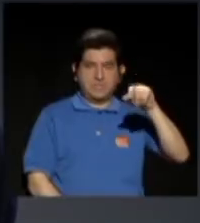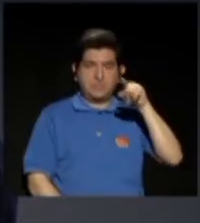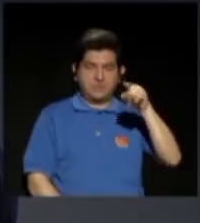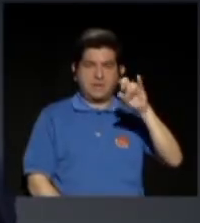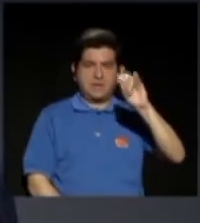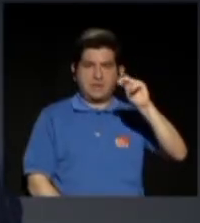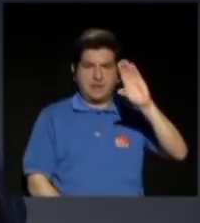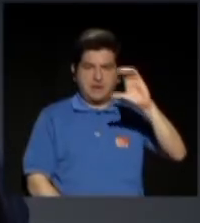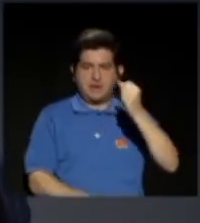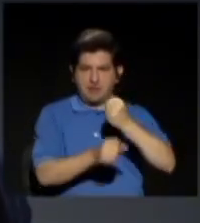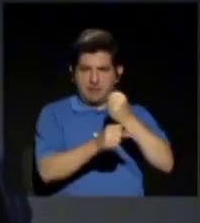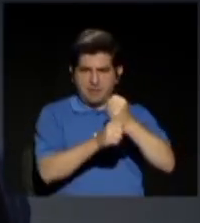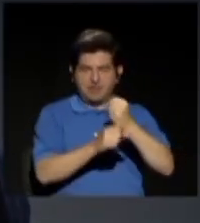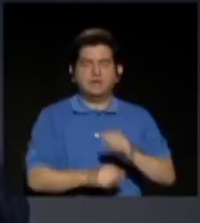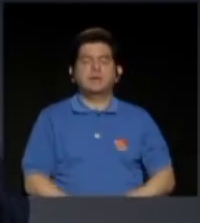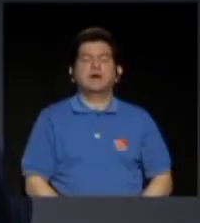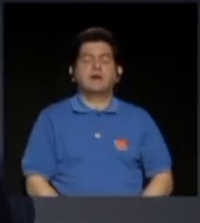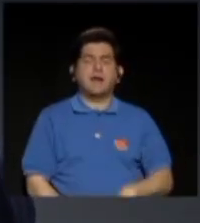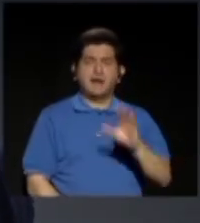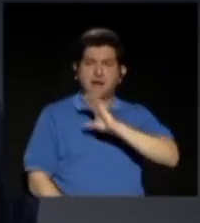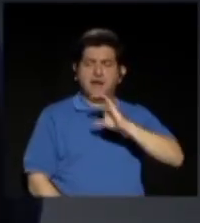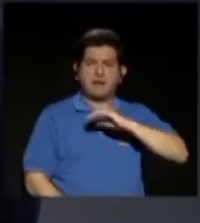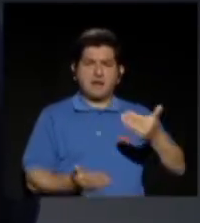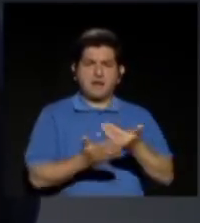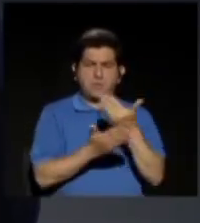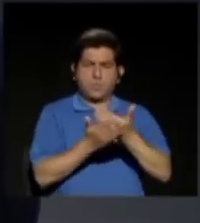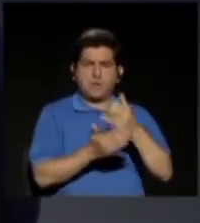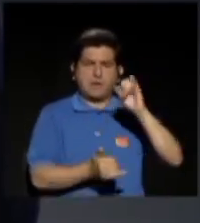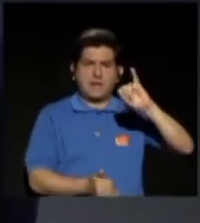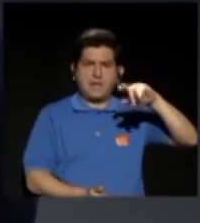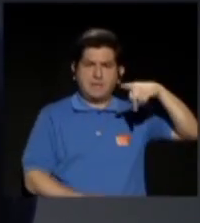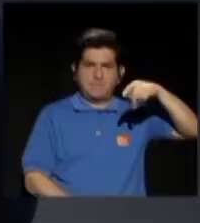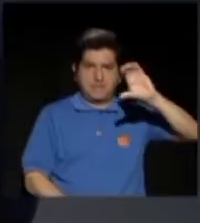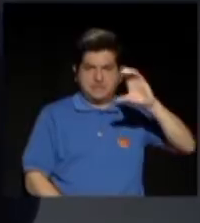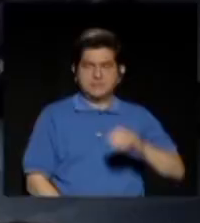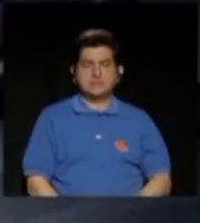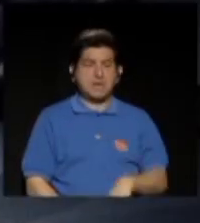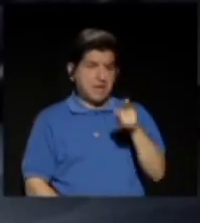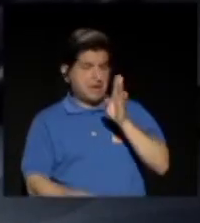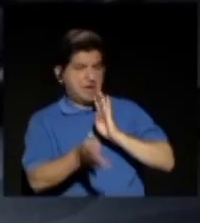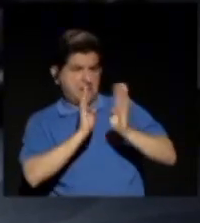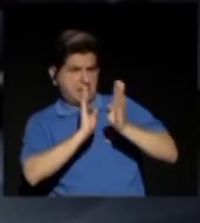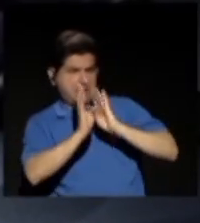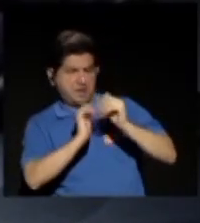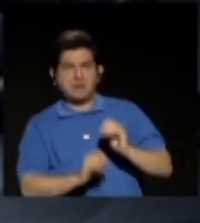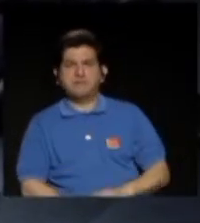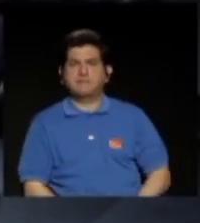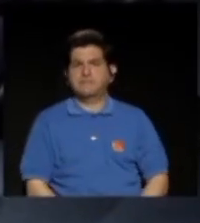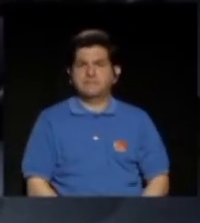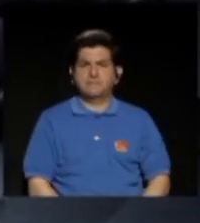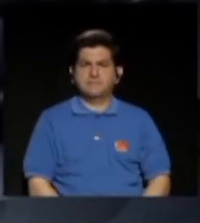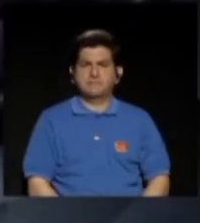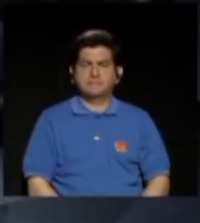las características de la nueva canasta. Y don Milton nos estaba hablando de